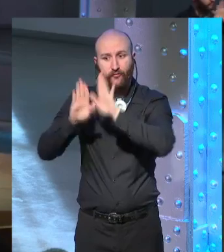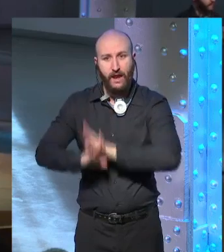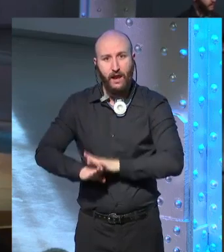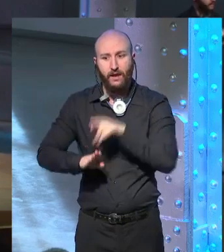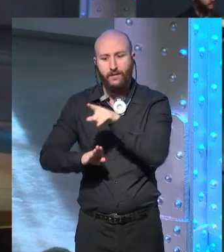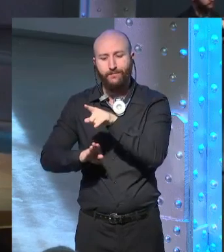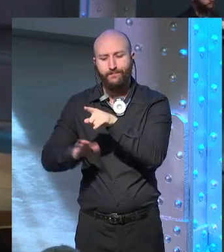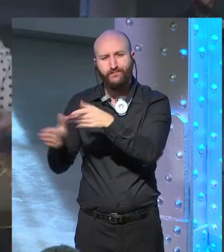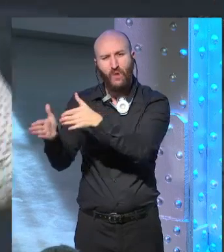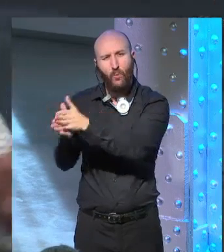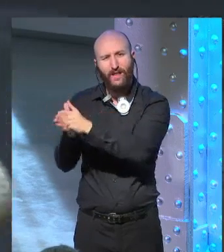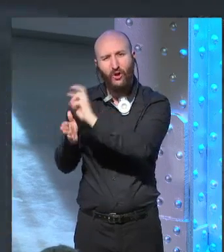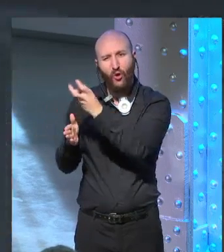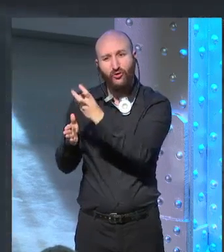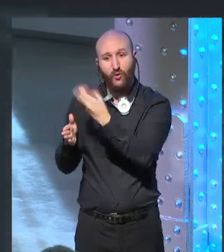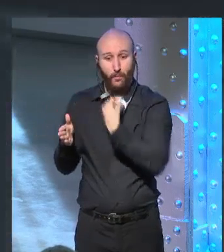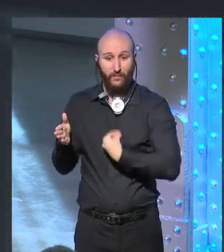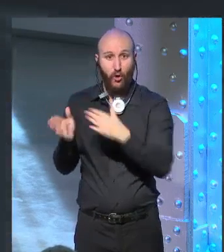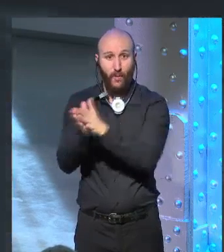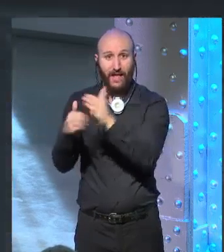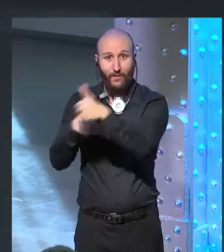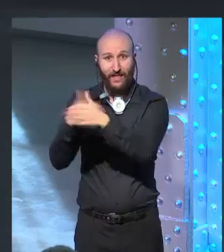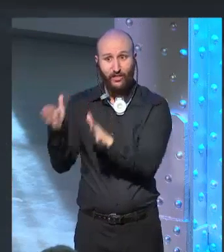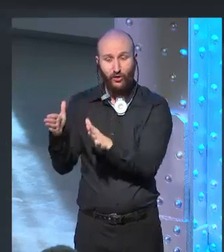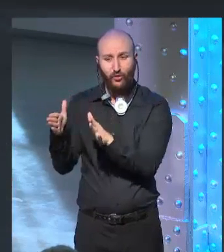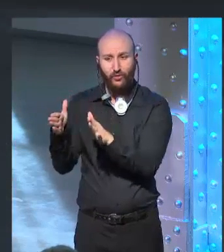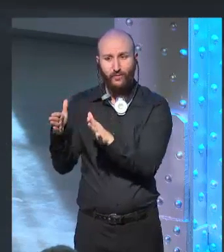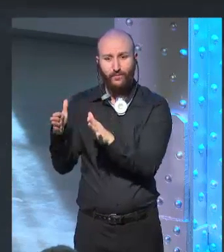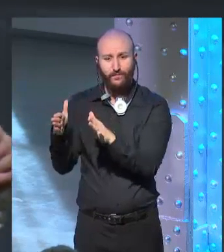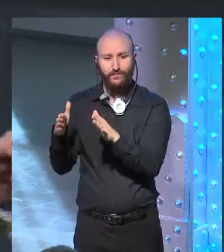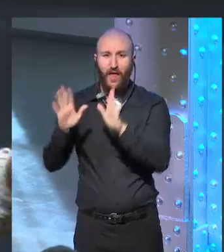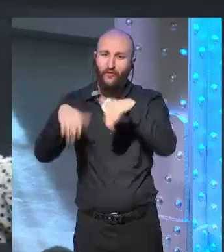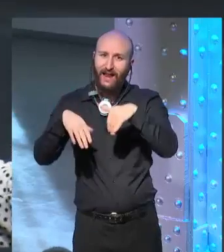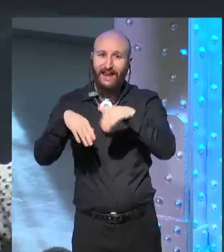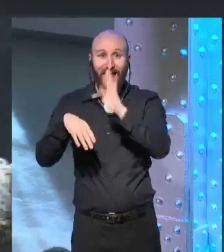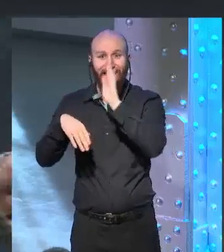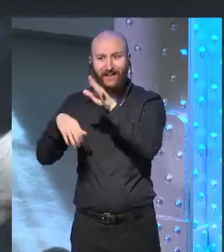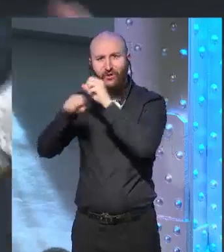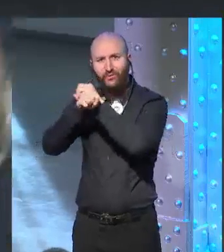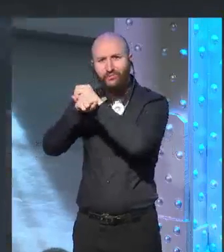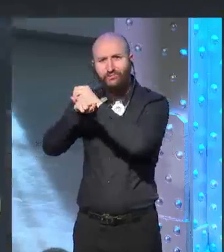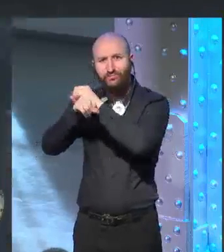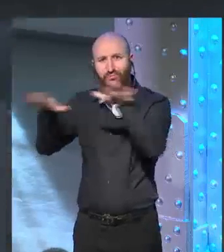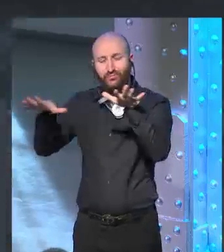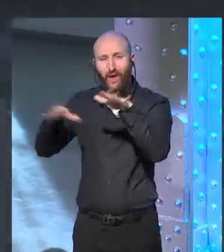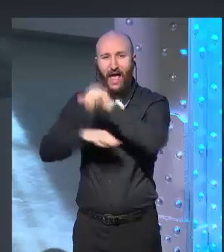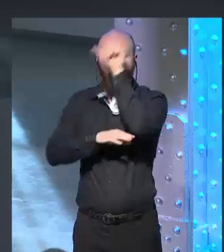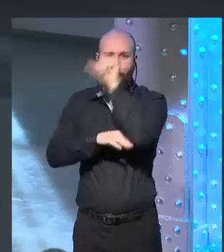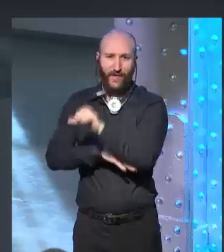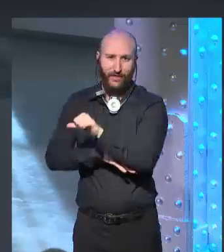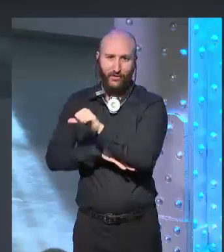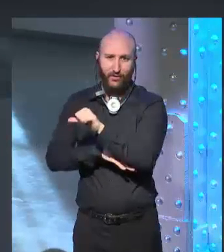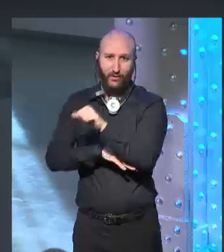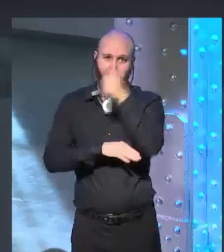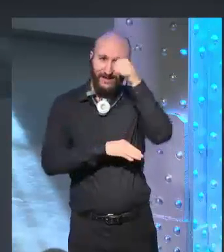su compañero de habitación divulgó en streaming, en directo, una relación amorosa